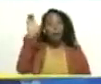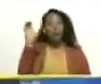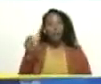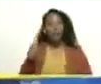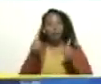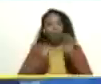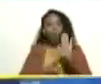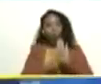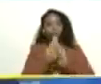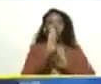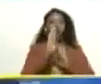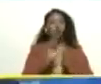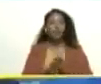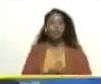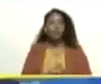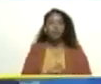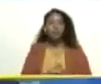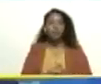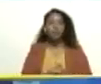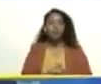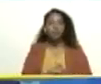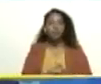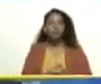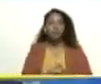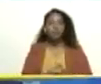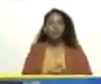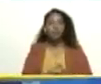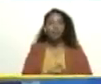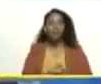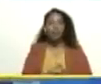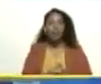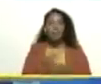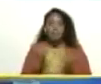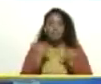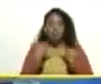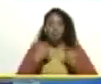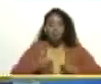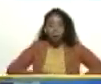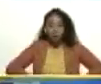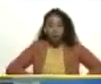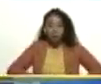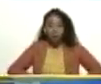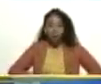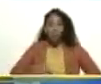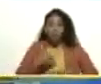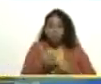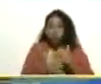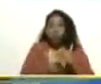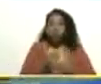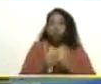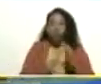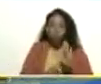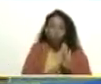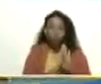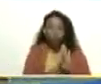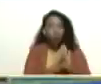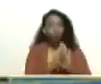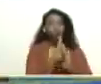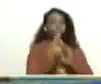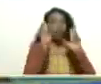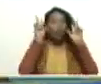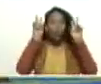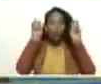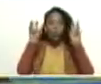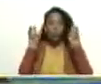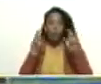y de construir con nuestros propios esfuerzos como lo estamos haciendo una nueva prosperidad